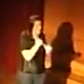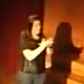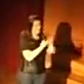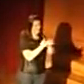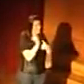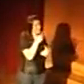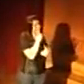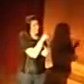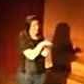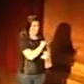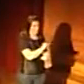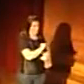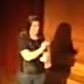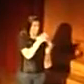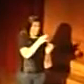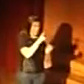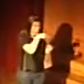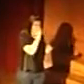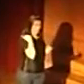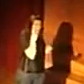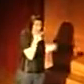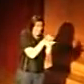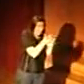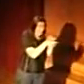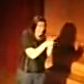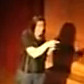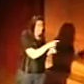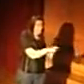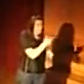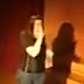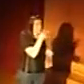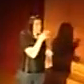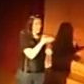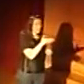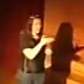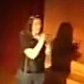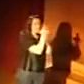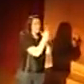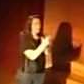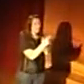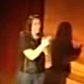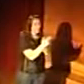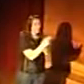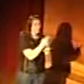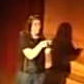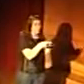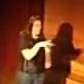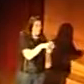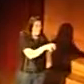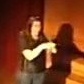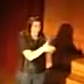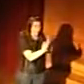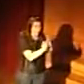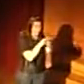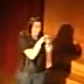ha reconocido bastante y Seguramente se lo dirían el otro día el interés por plasmar las novedades de moderno es decir lo